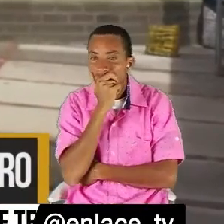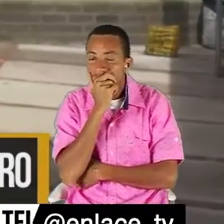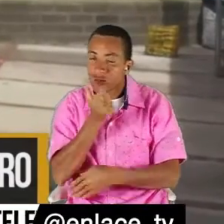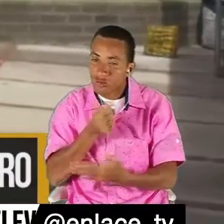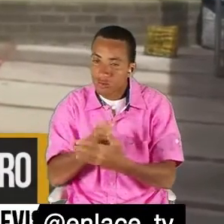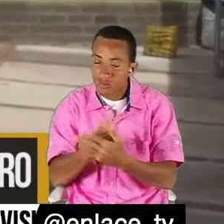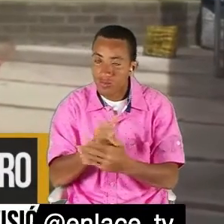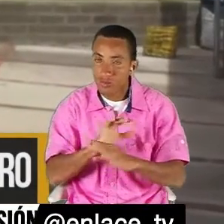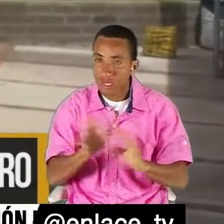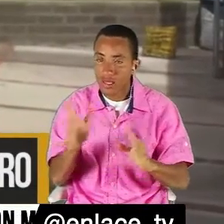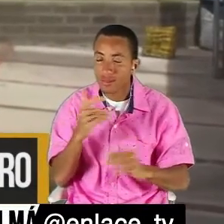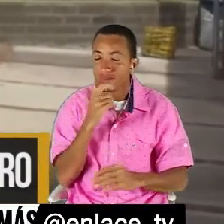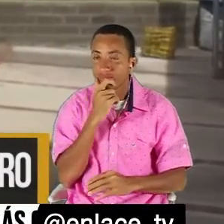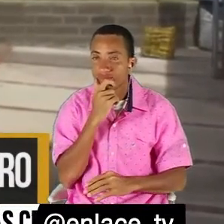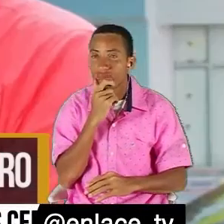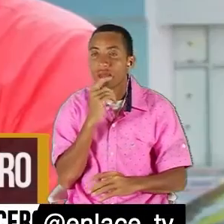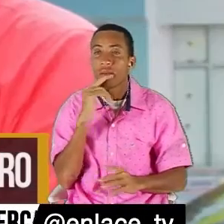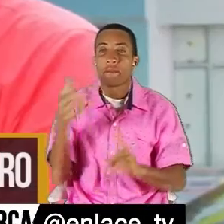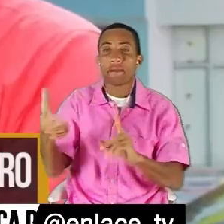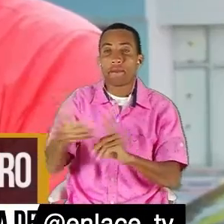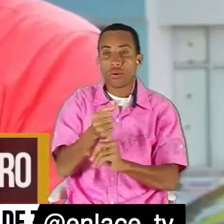nos ubicamos, ya encontramos